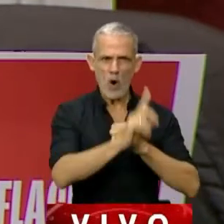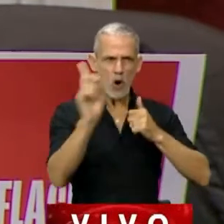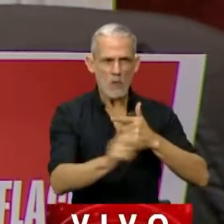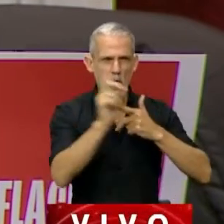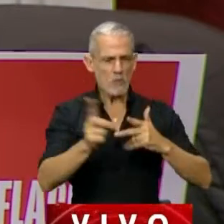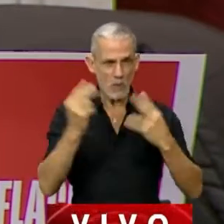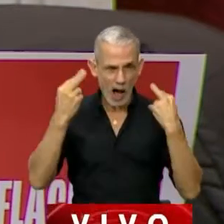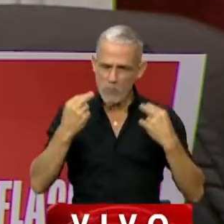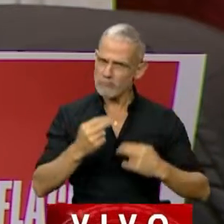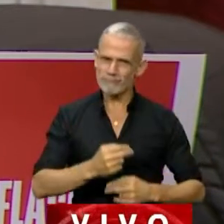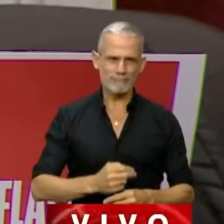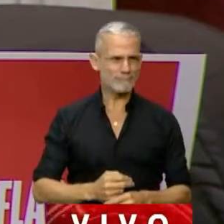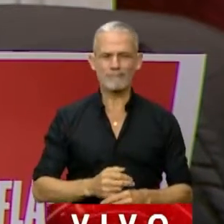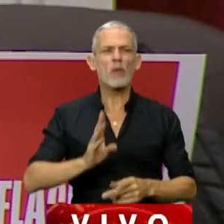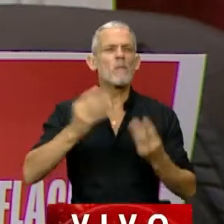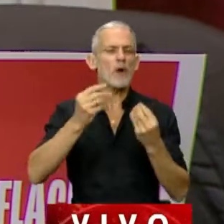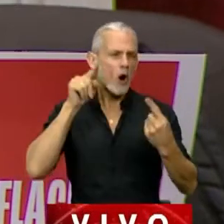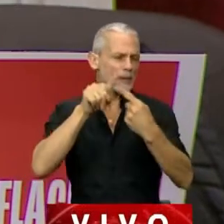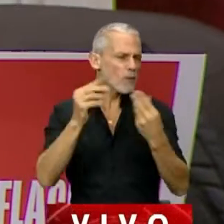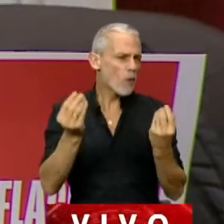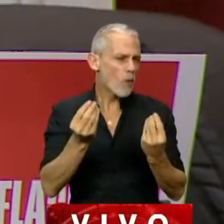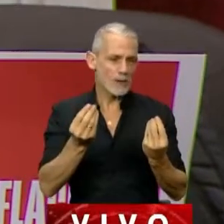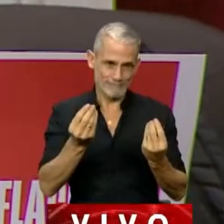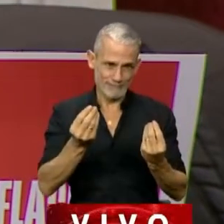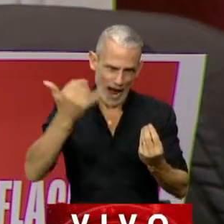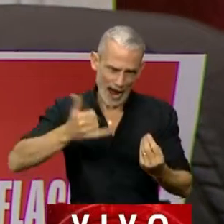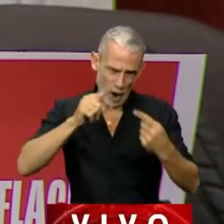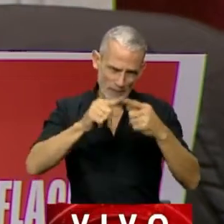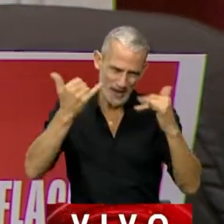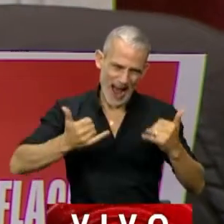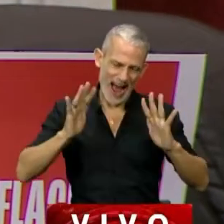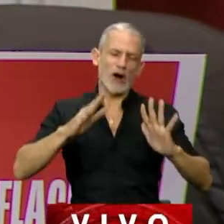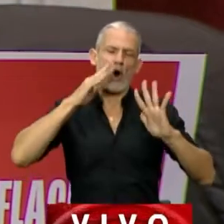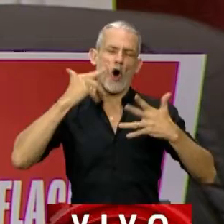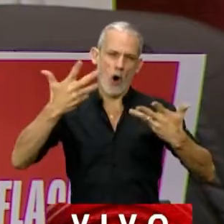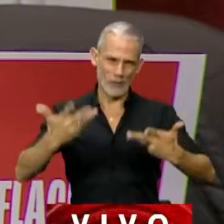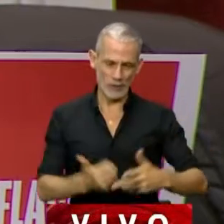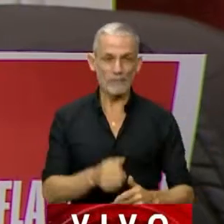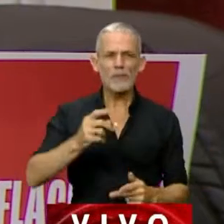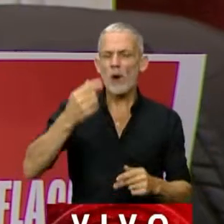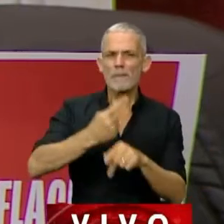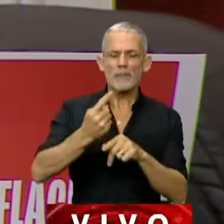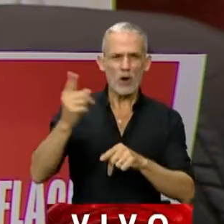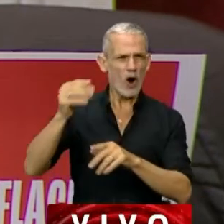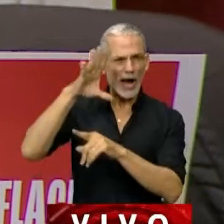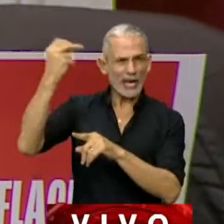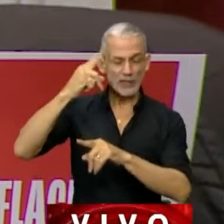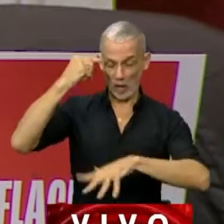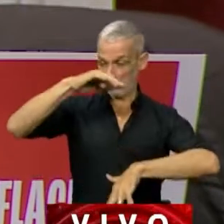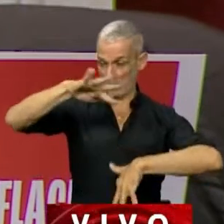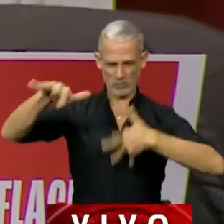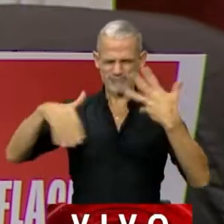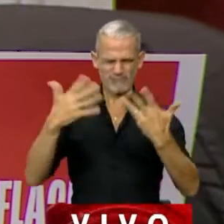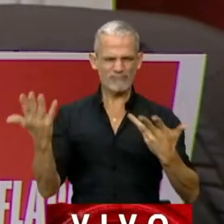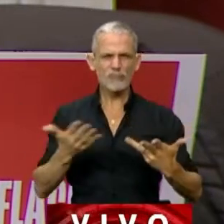pasado, tiene un objetivo, obvio que tiene un objetivo, pero por empezar intenta confundir y generar